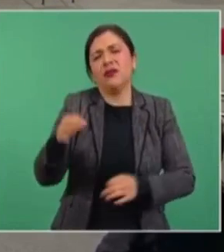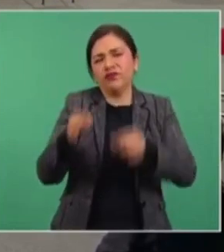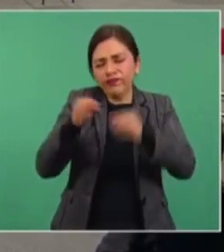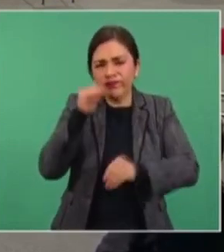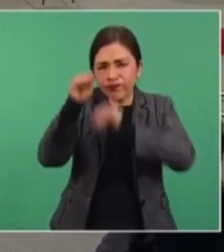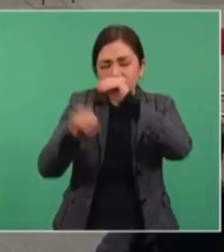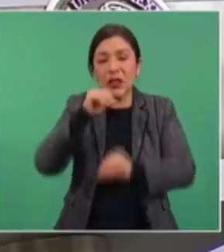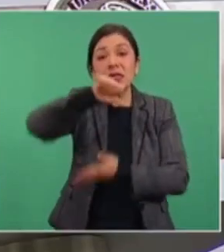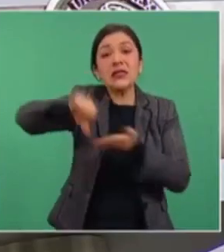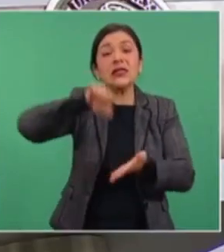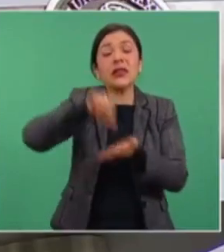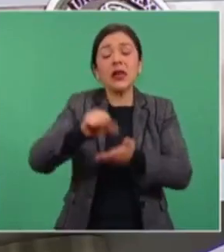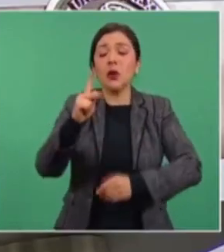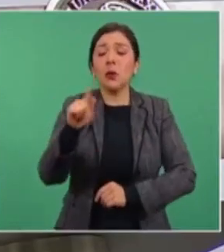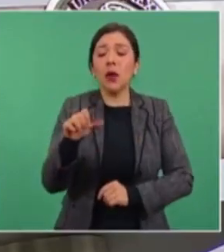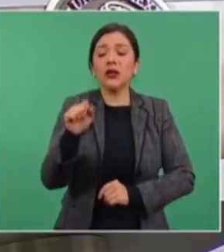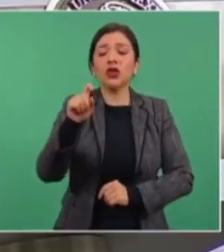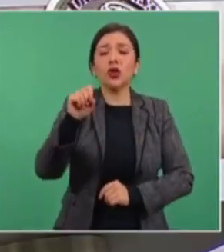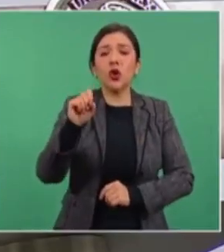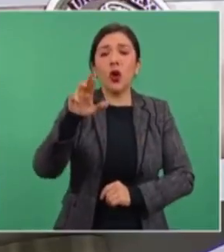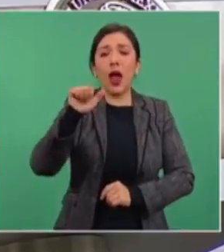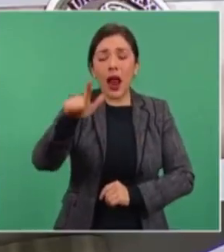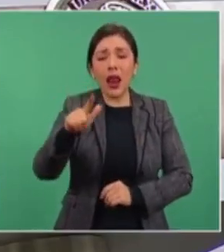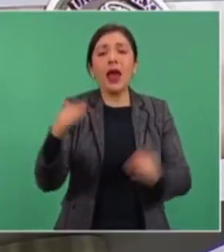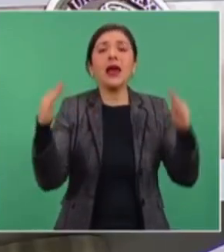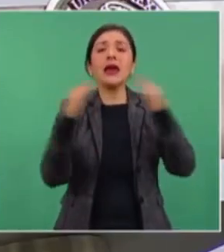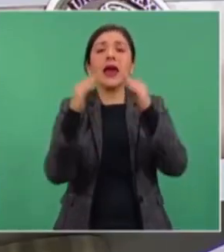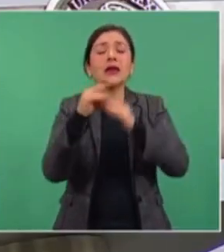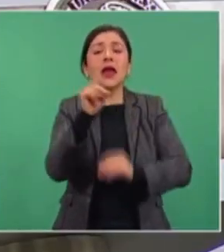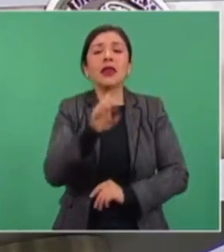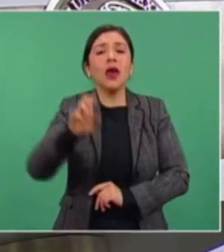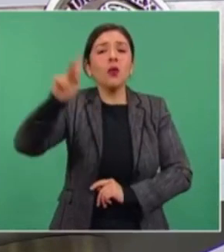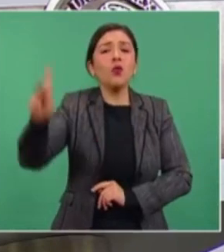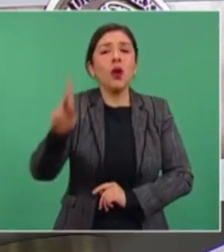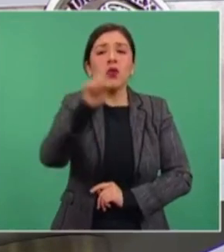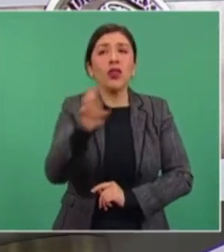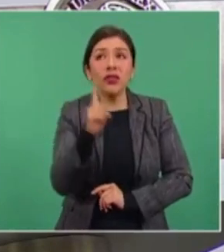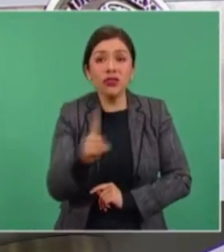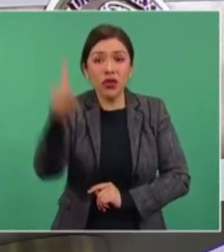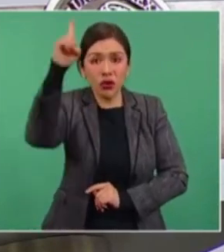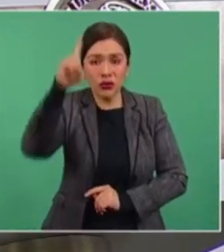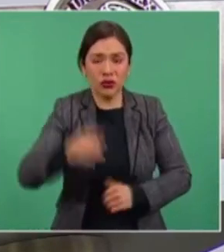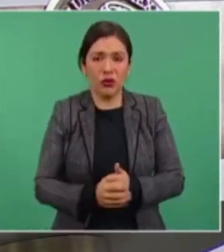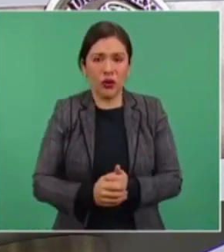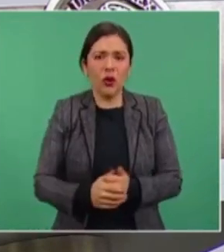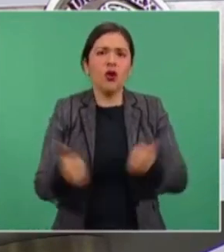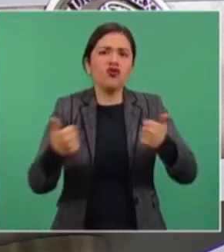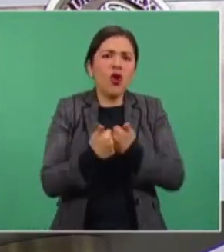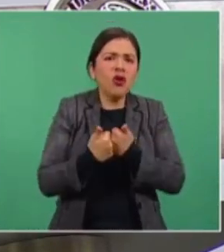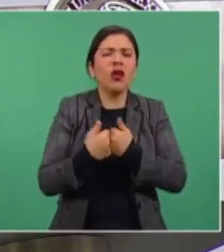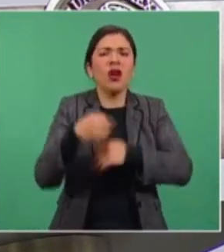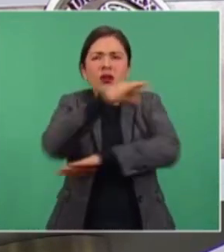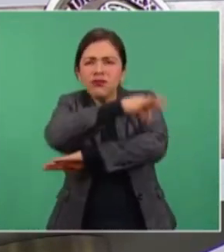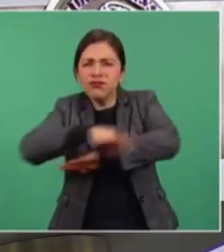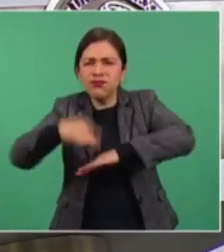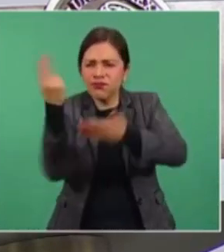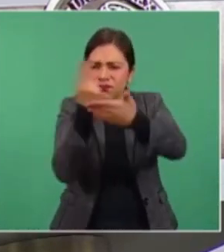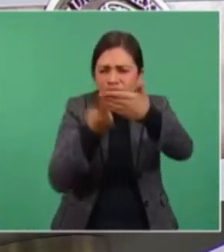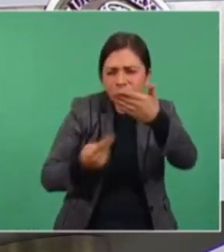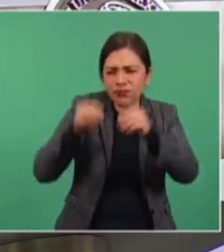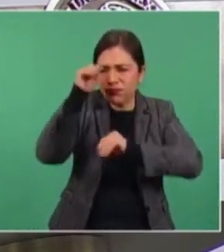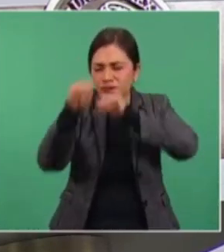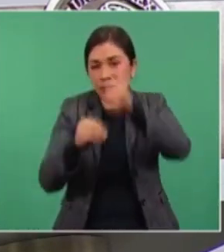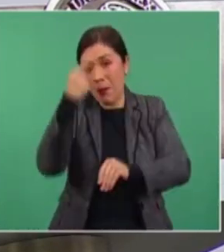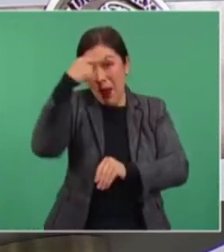Centro pastoral, Casa del Pueblo de Dios, haciendo guías y diagramas para facilitar